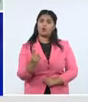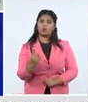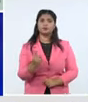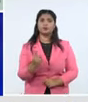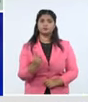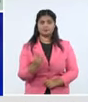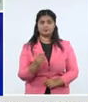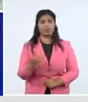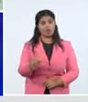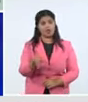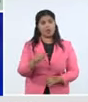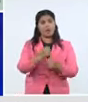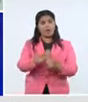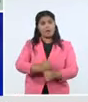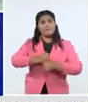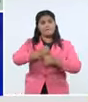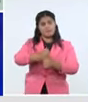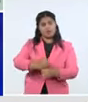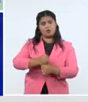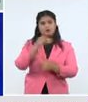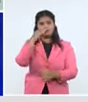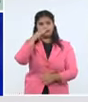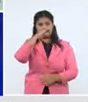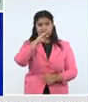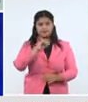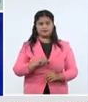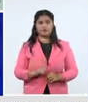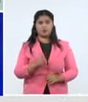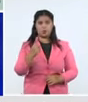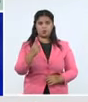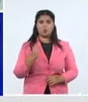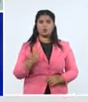al igual que los municipios de Guisa y Pilón.